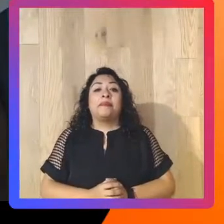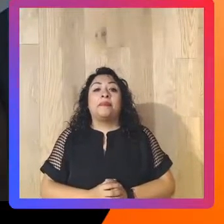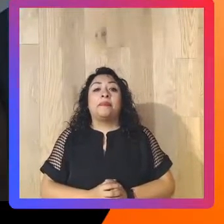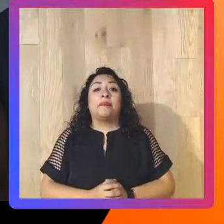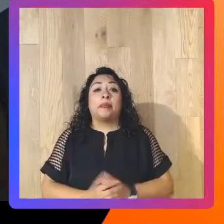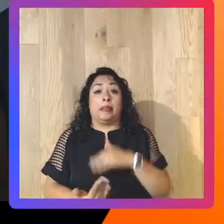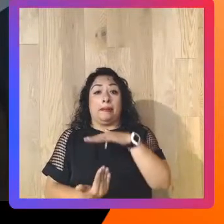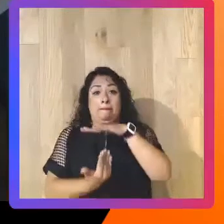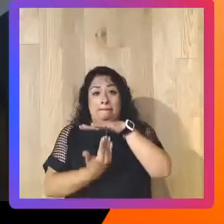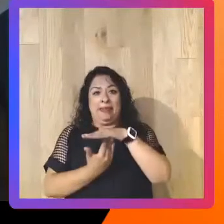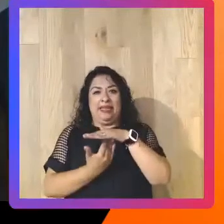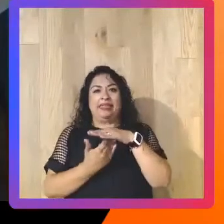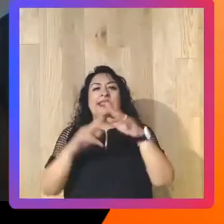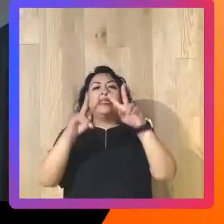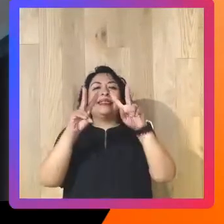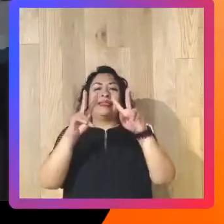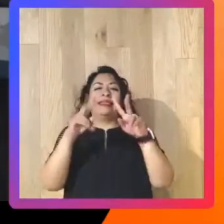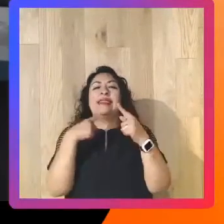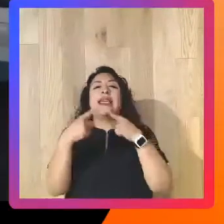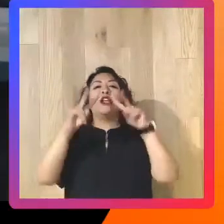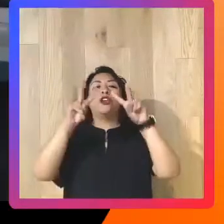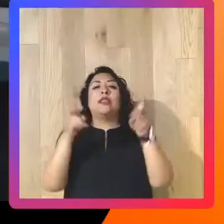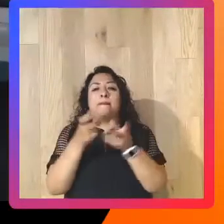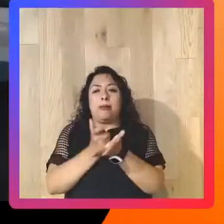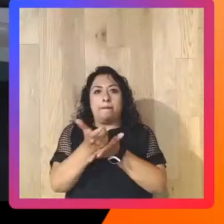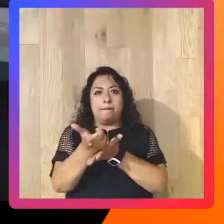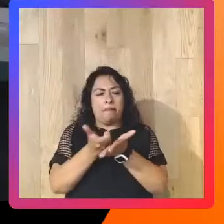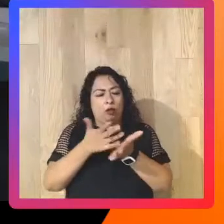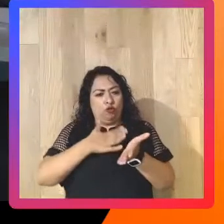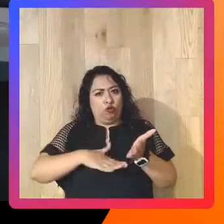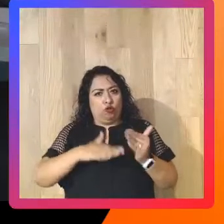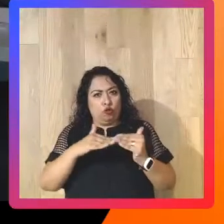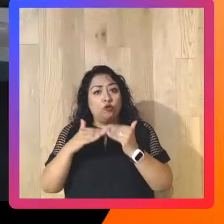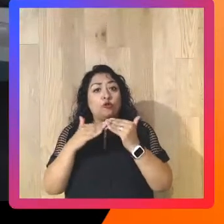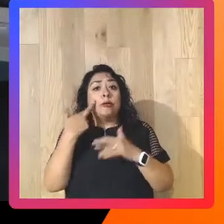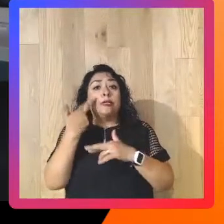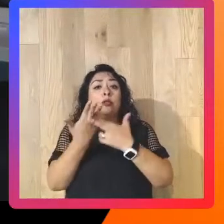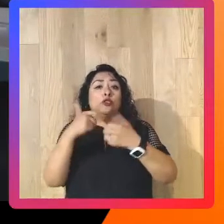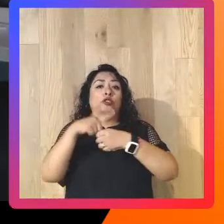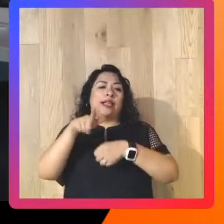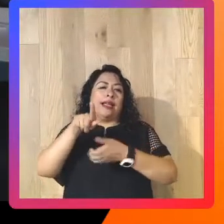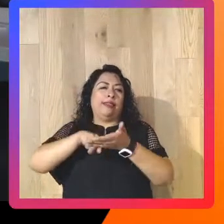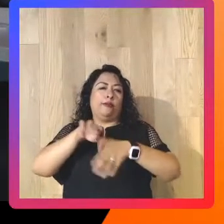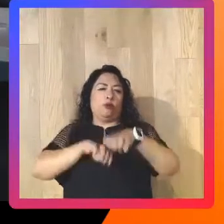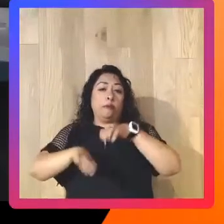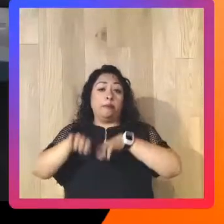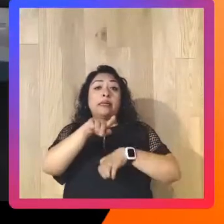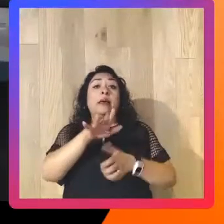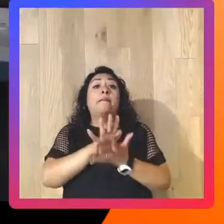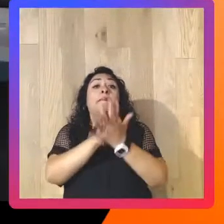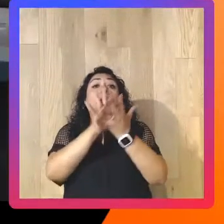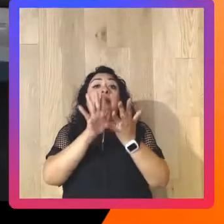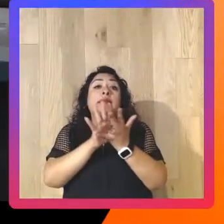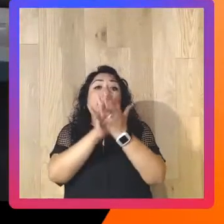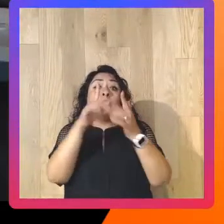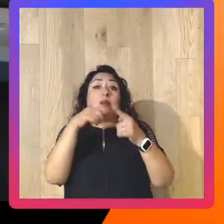La mesa de diálogo, salario digno y responsabilidad social empresarial, en la que